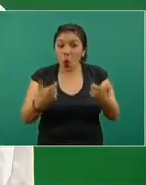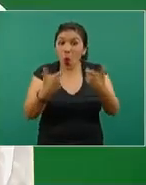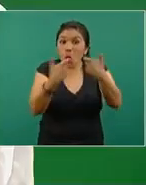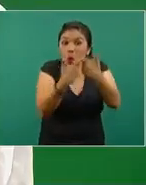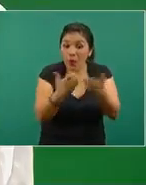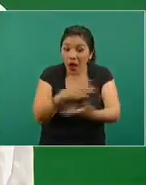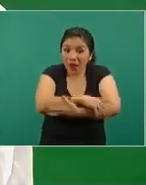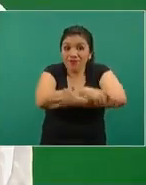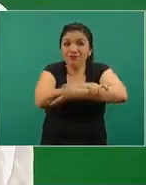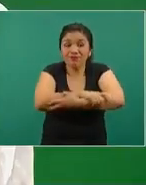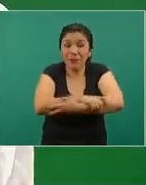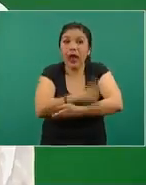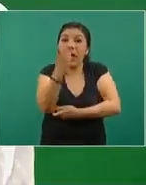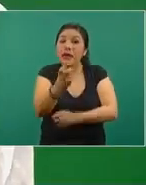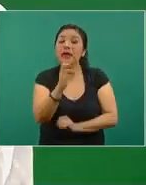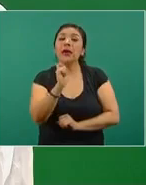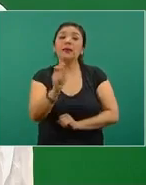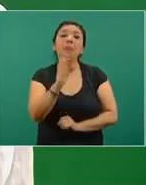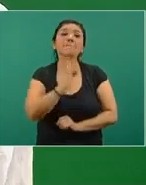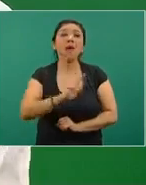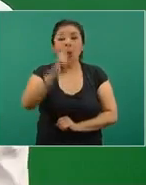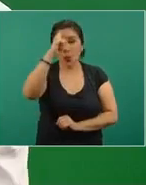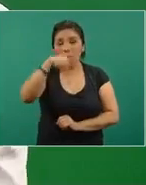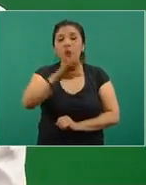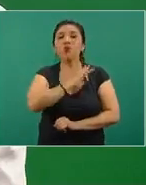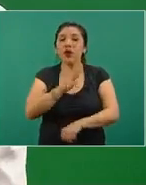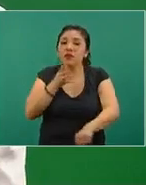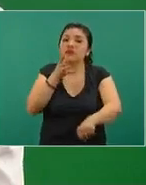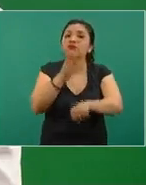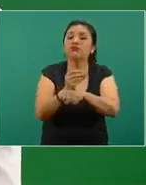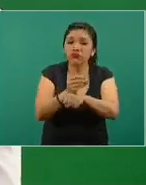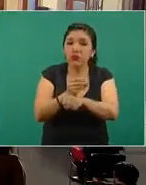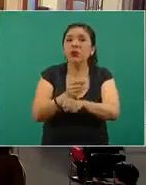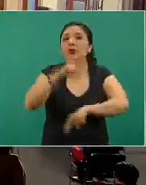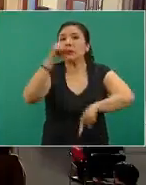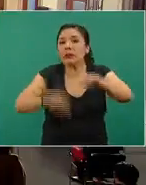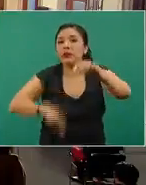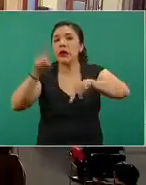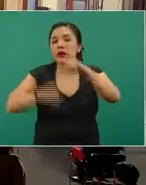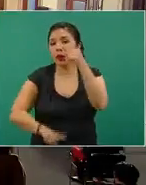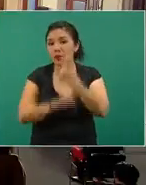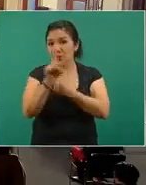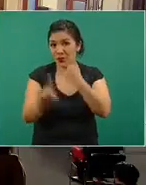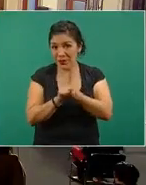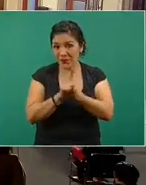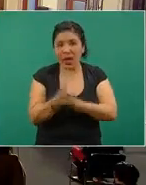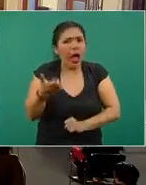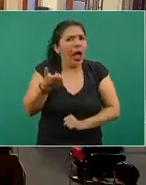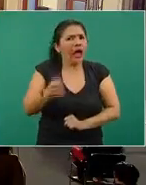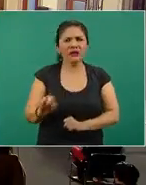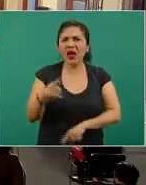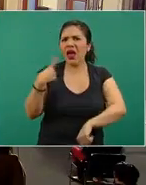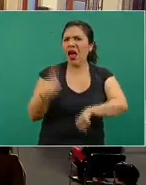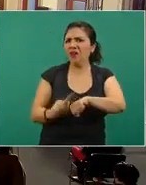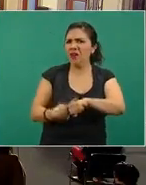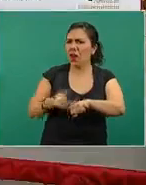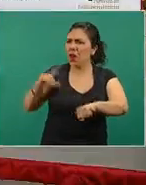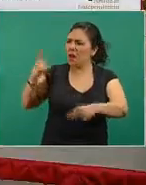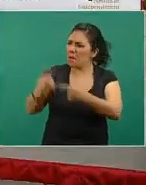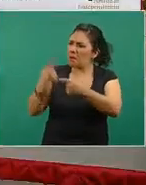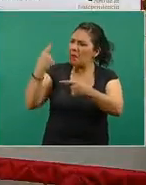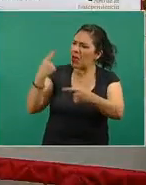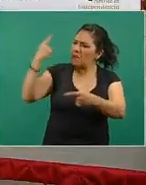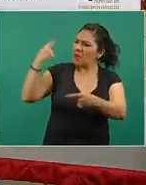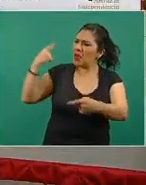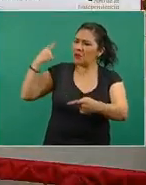fórmula para prevenir y para responder y para recuperar. Cada epidemia nos deja claro que donde no